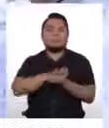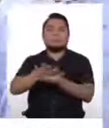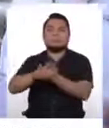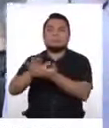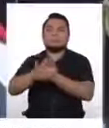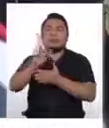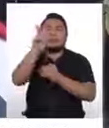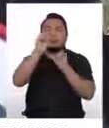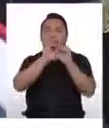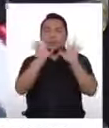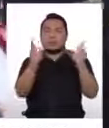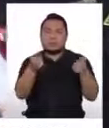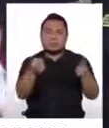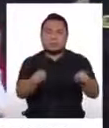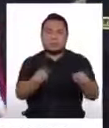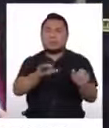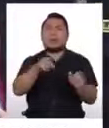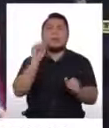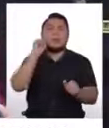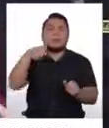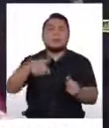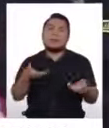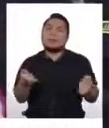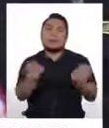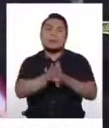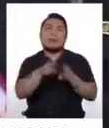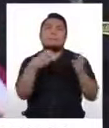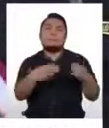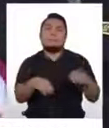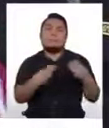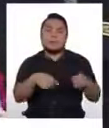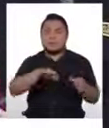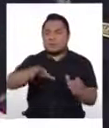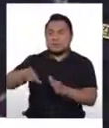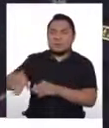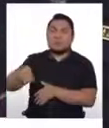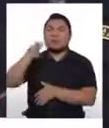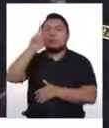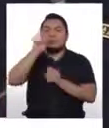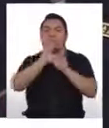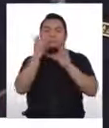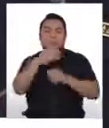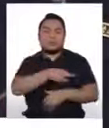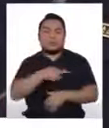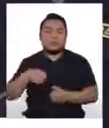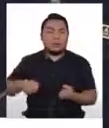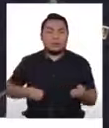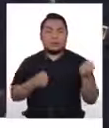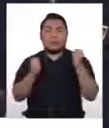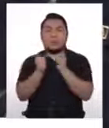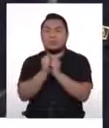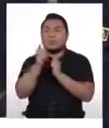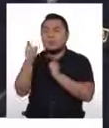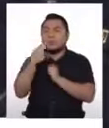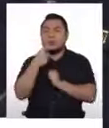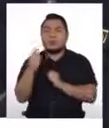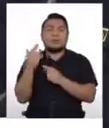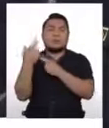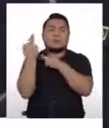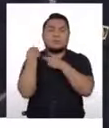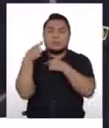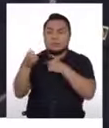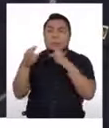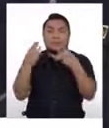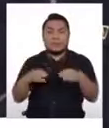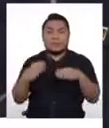por 2 días. El día de hoy se va a cerrar el mercado porque el Ministerio de Agricultura, en coordinación con los representantes